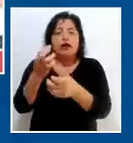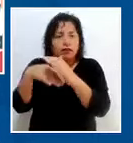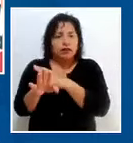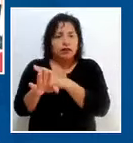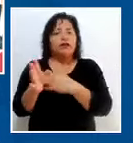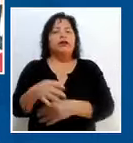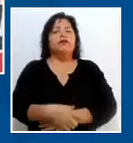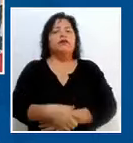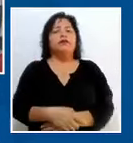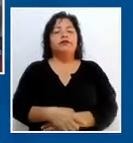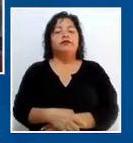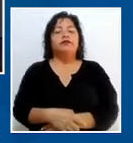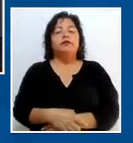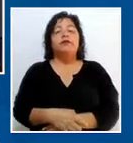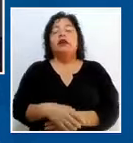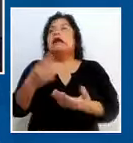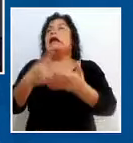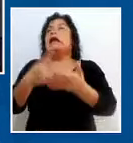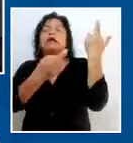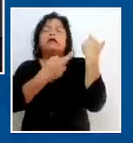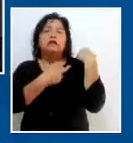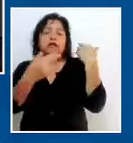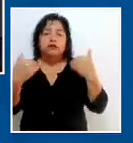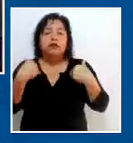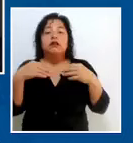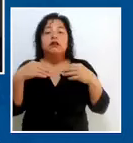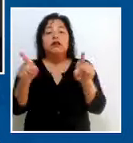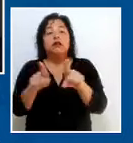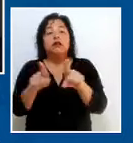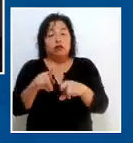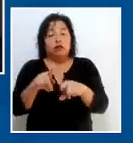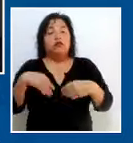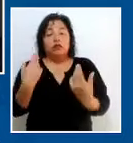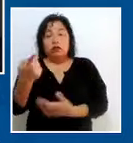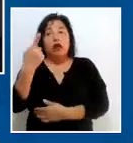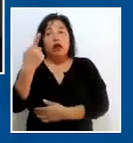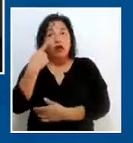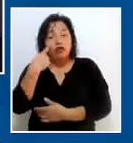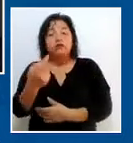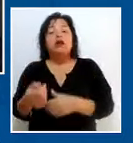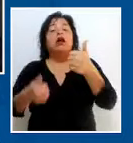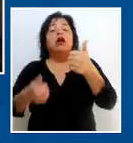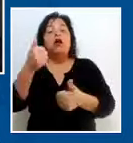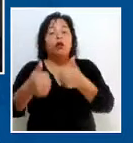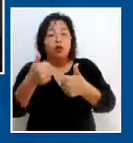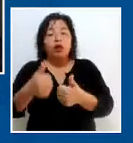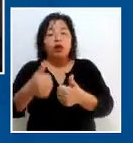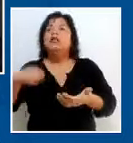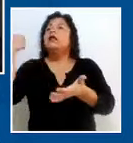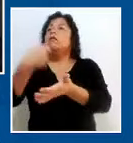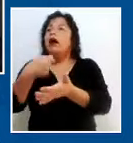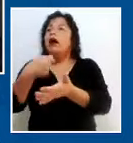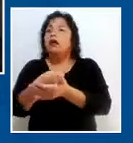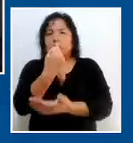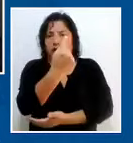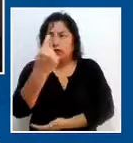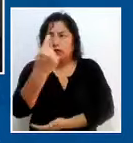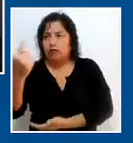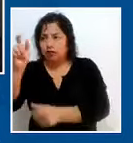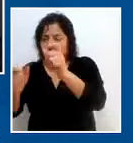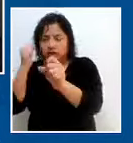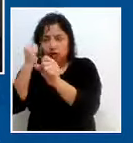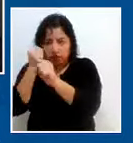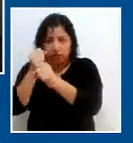cargo tienen, incluso se puede conocer cuáles son las remuneraciones que reciben los funcionarios y servidores de esa